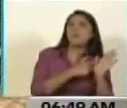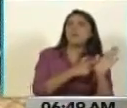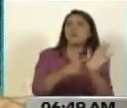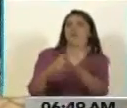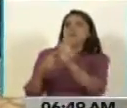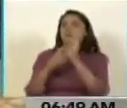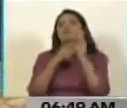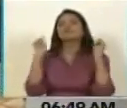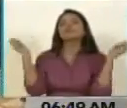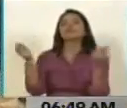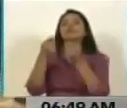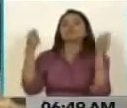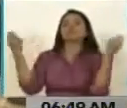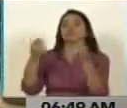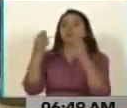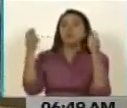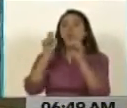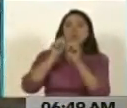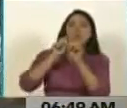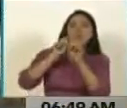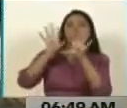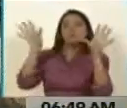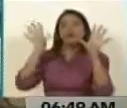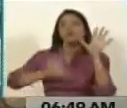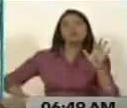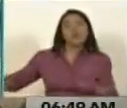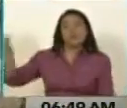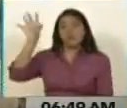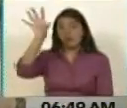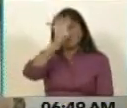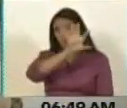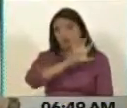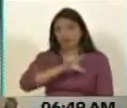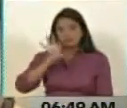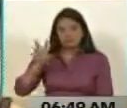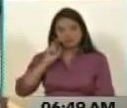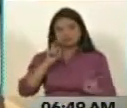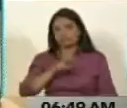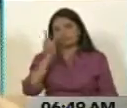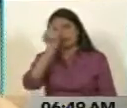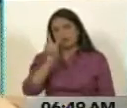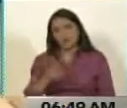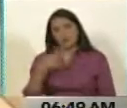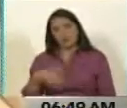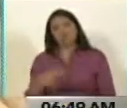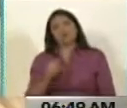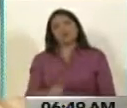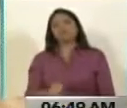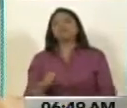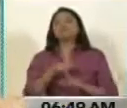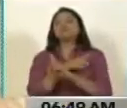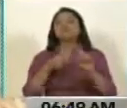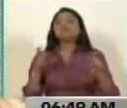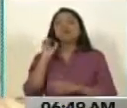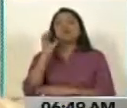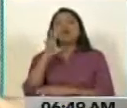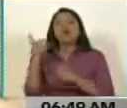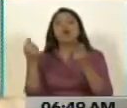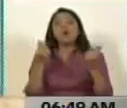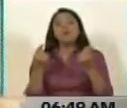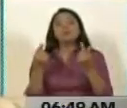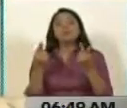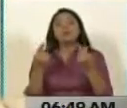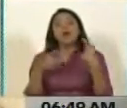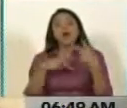su promoción fuera de nuestras fronteras. Y esto es importante porque en ese foro de la economía cultural, una de las cosas